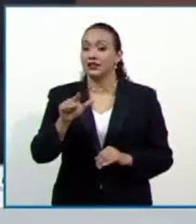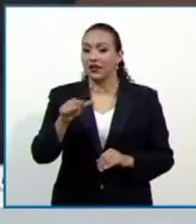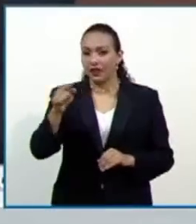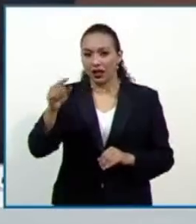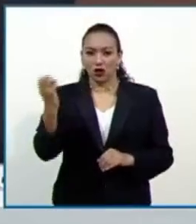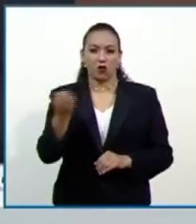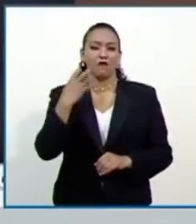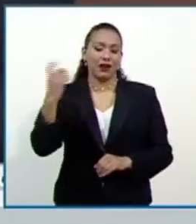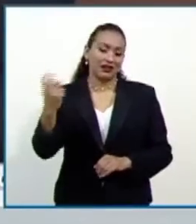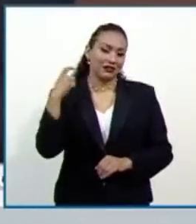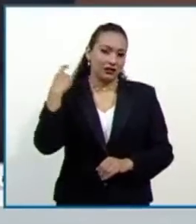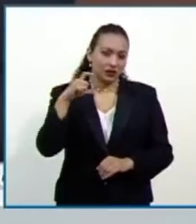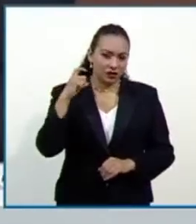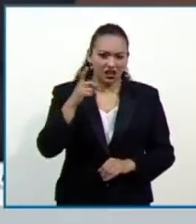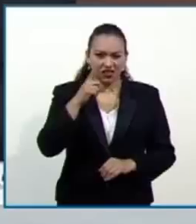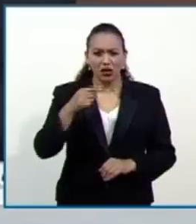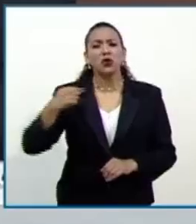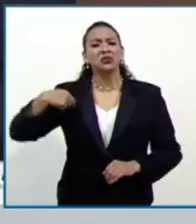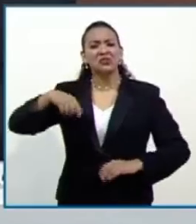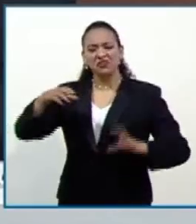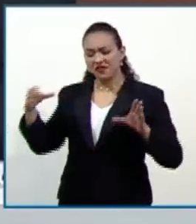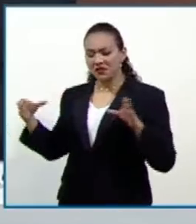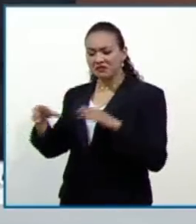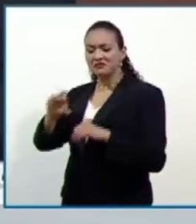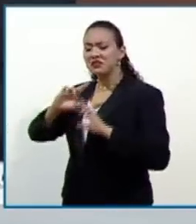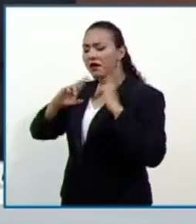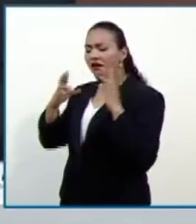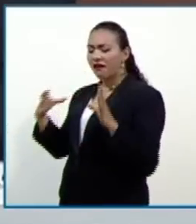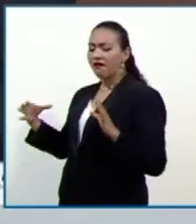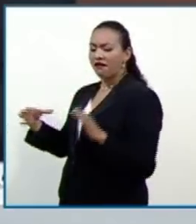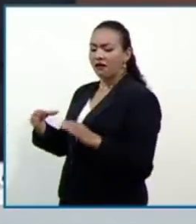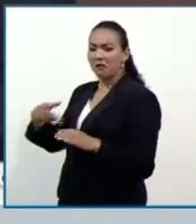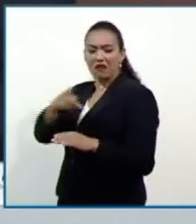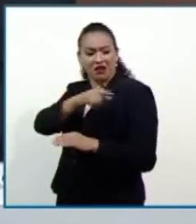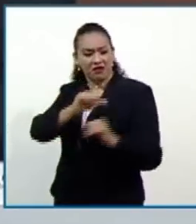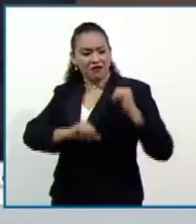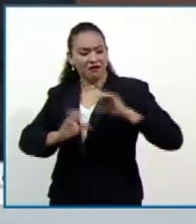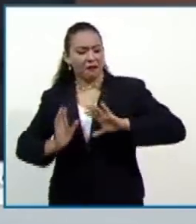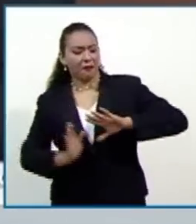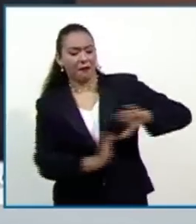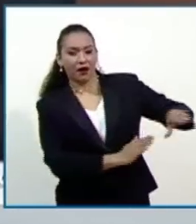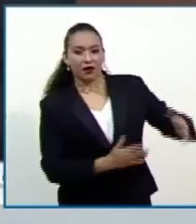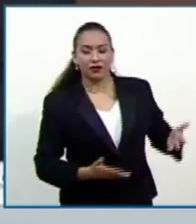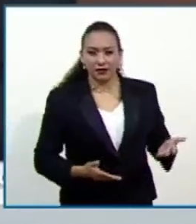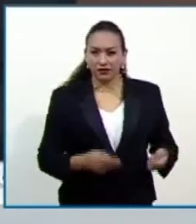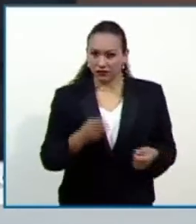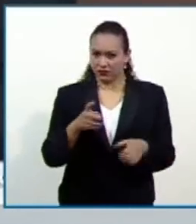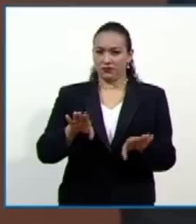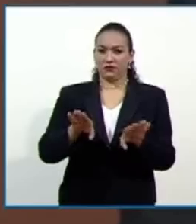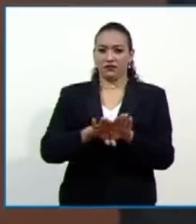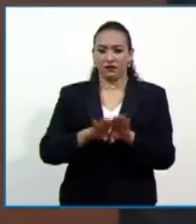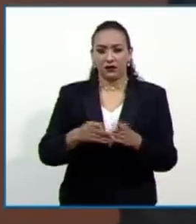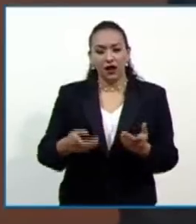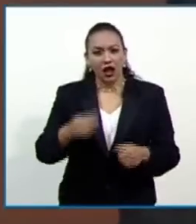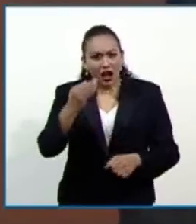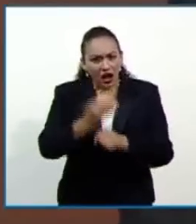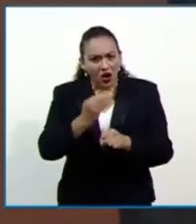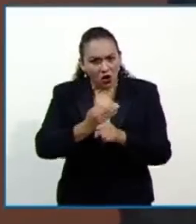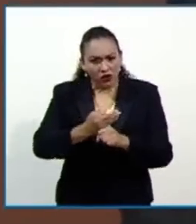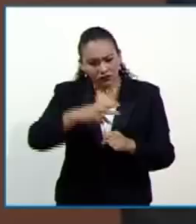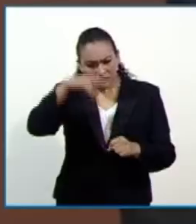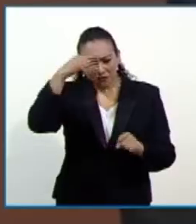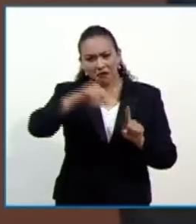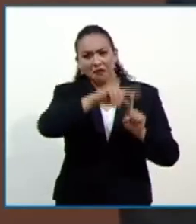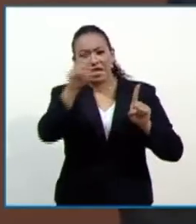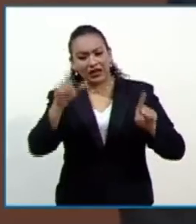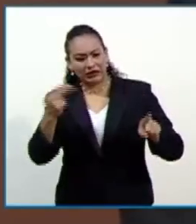la conferencia matutina de los jueces, aseguraron que esto alimenta la polarización del país en un momento en el que se enfrentan desafíos